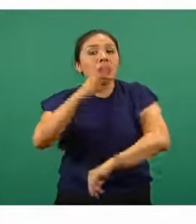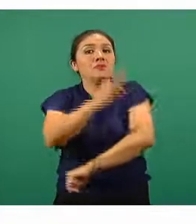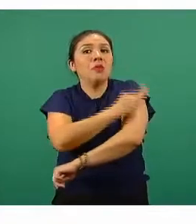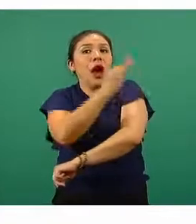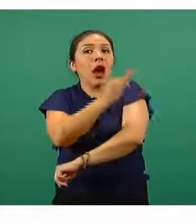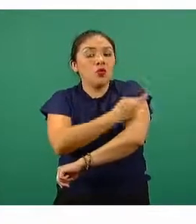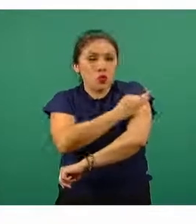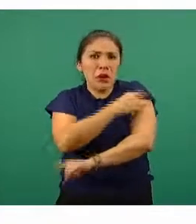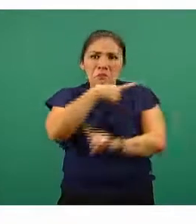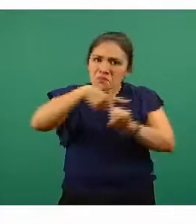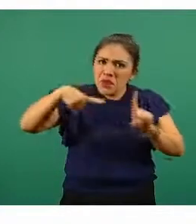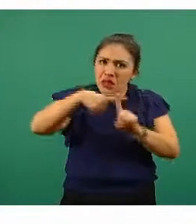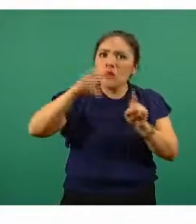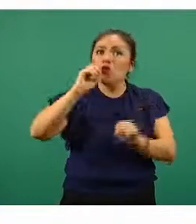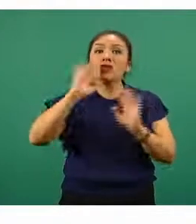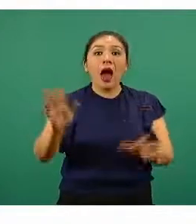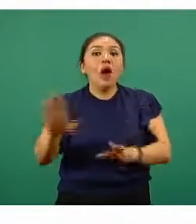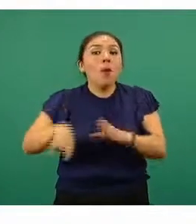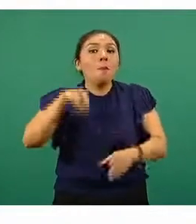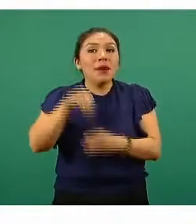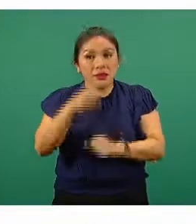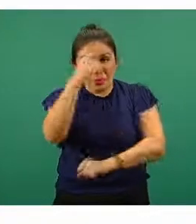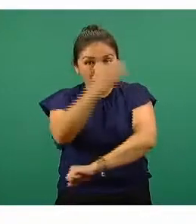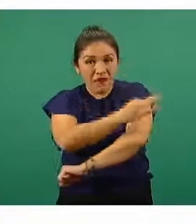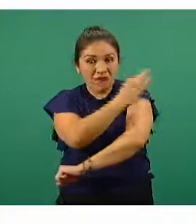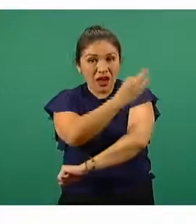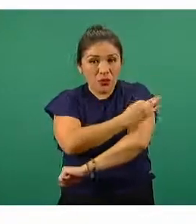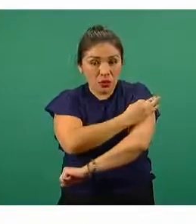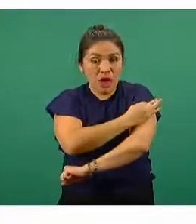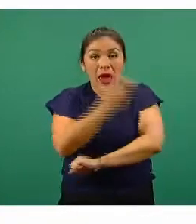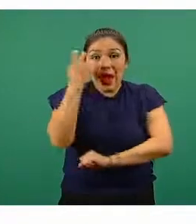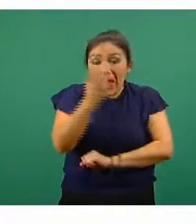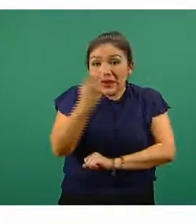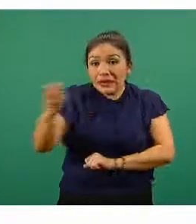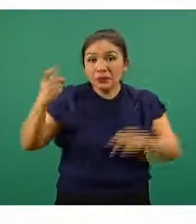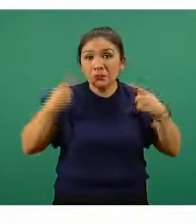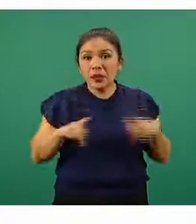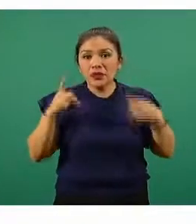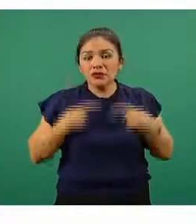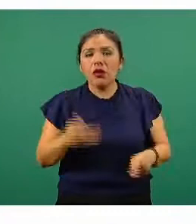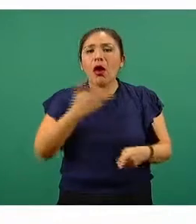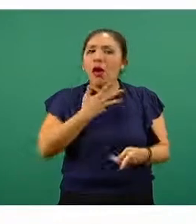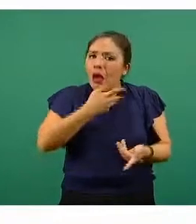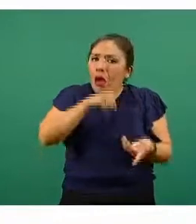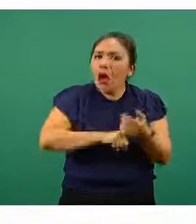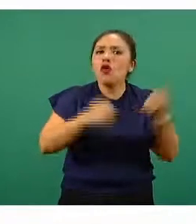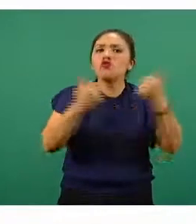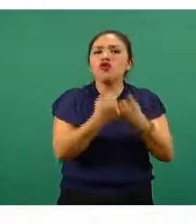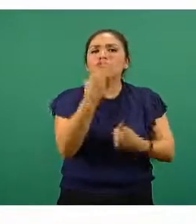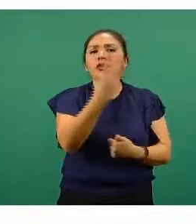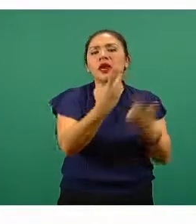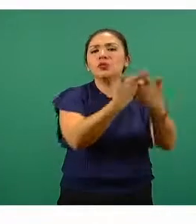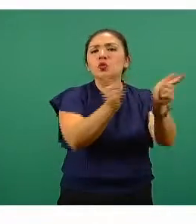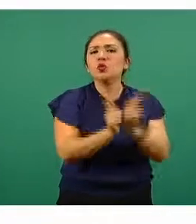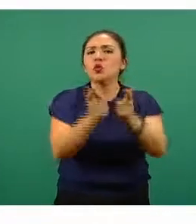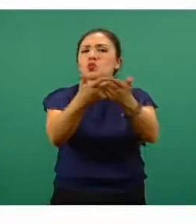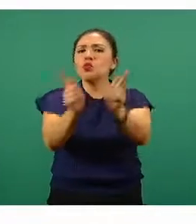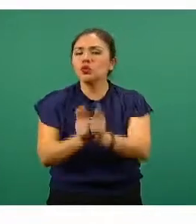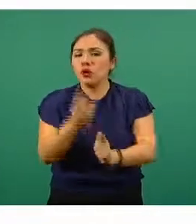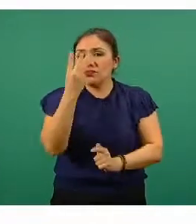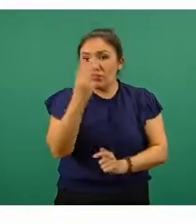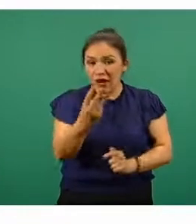esquema parcial de vacunación. Y estas personas se distribuyen en tres diferentes